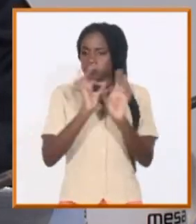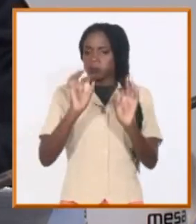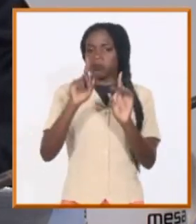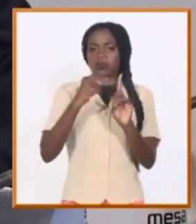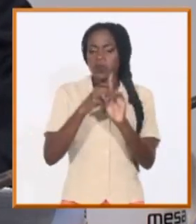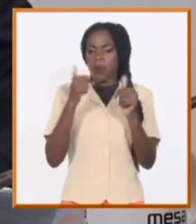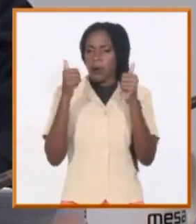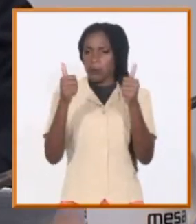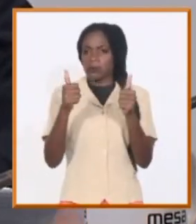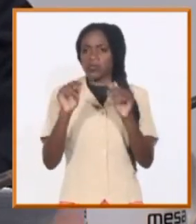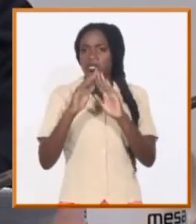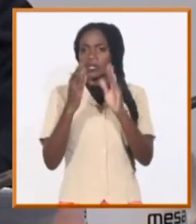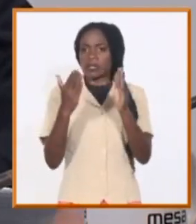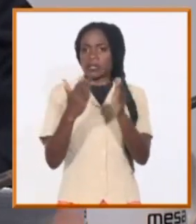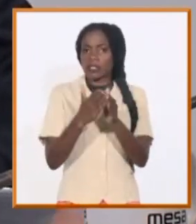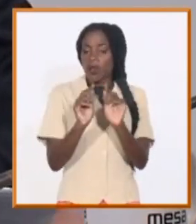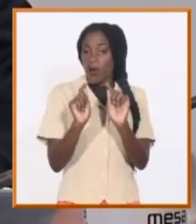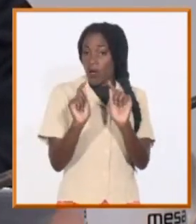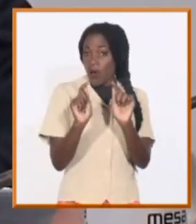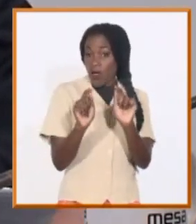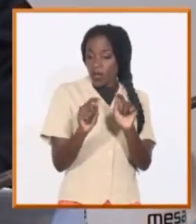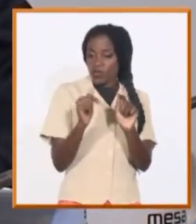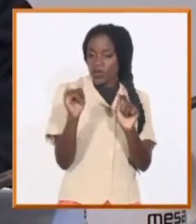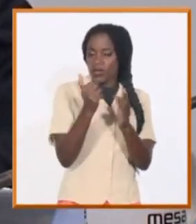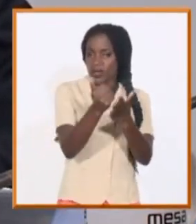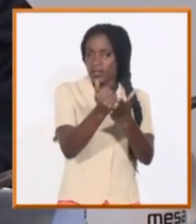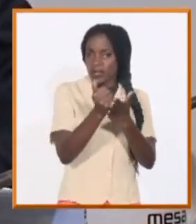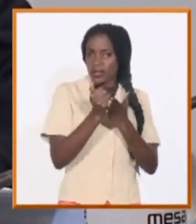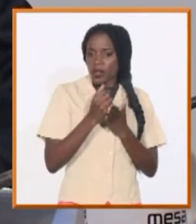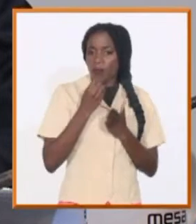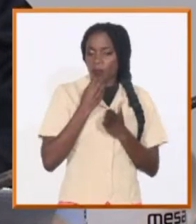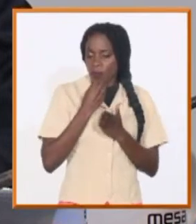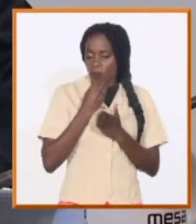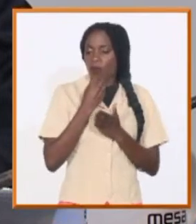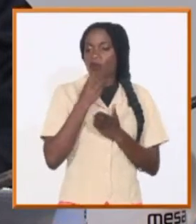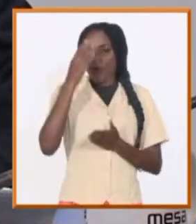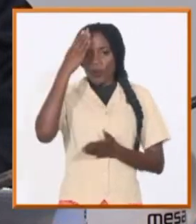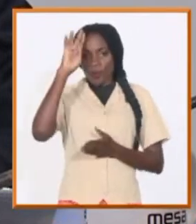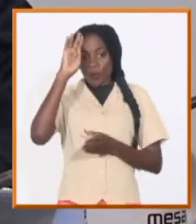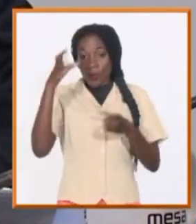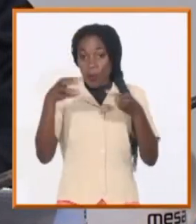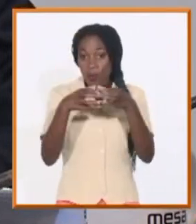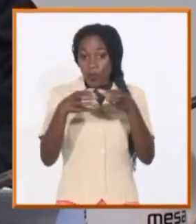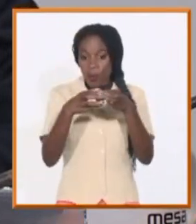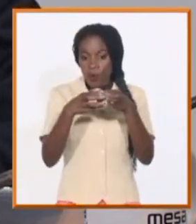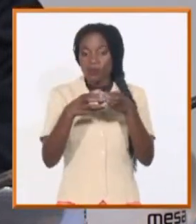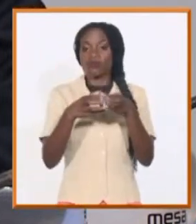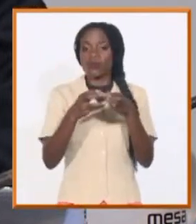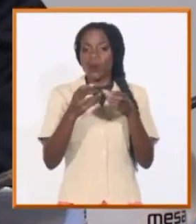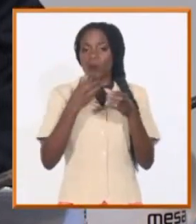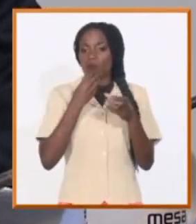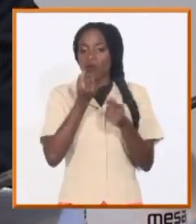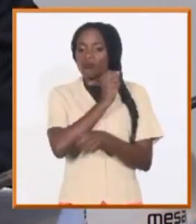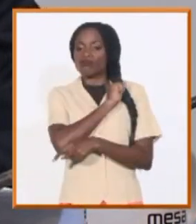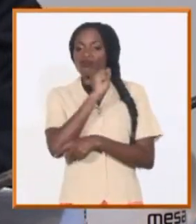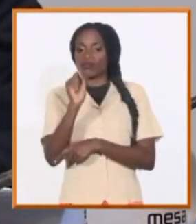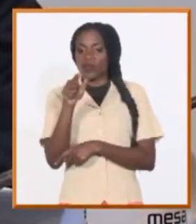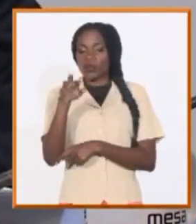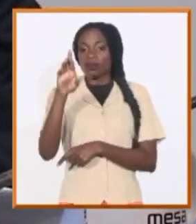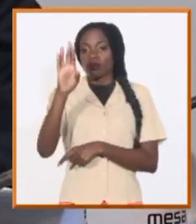Y bueno, todo eso ha contribuido a que se haya obtenido este resultado. Un